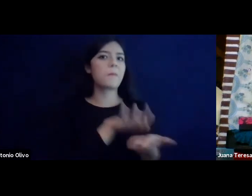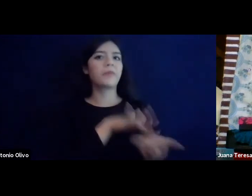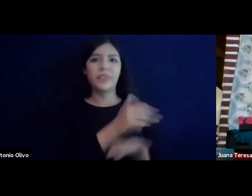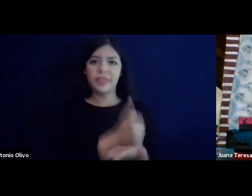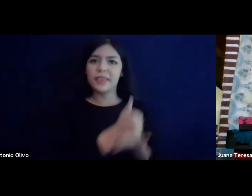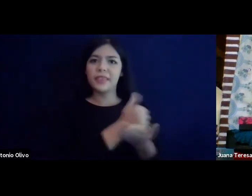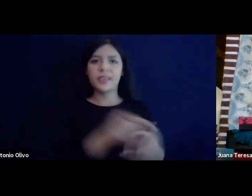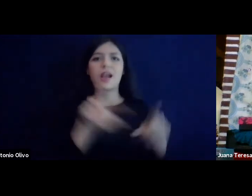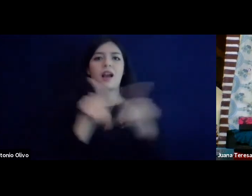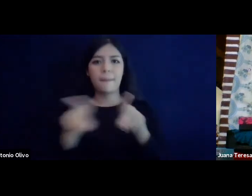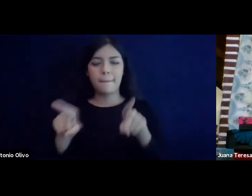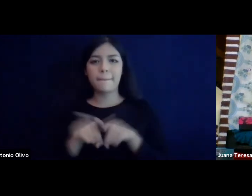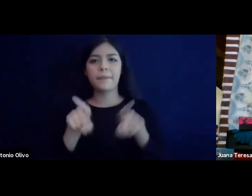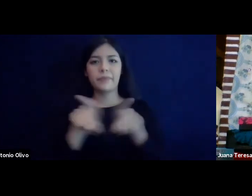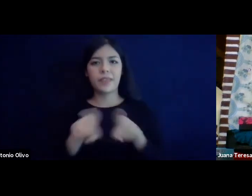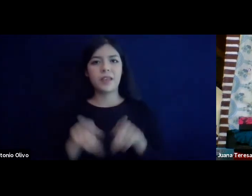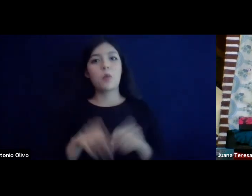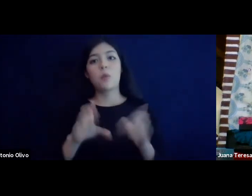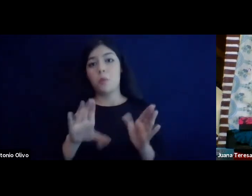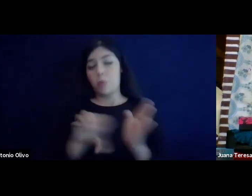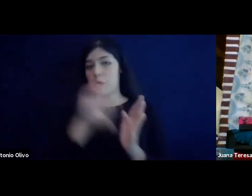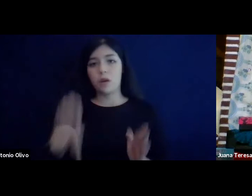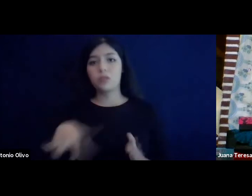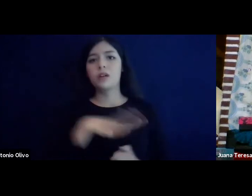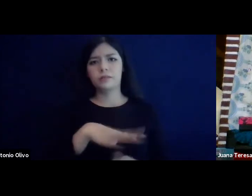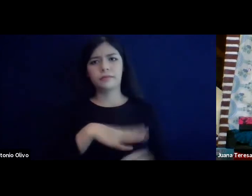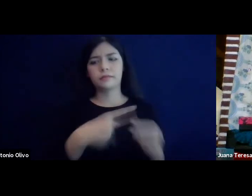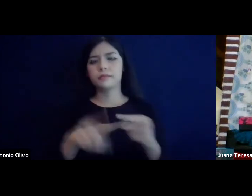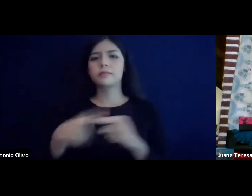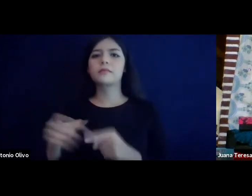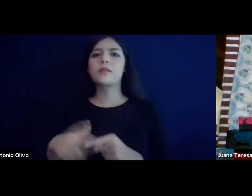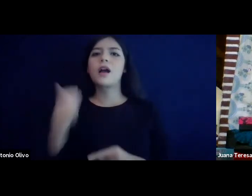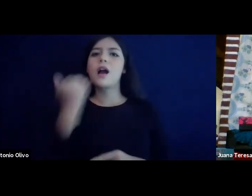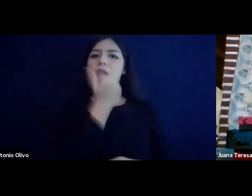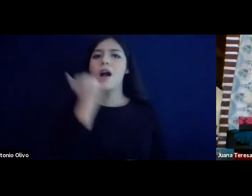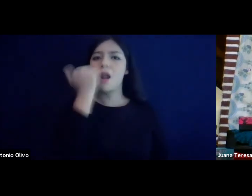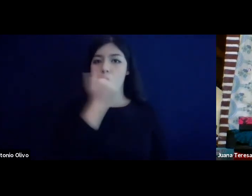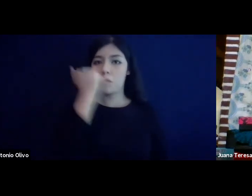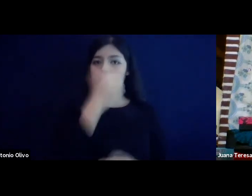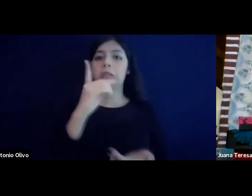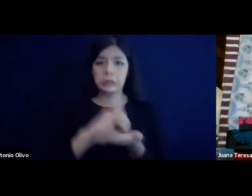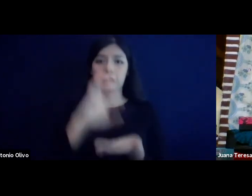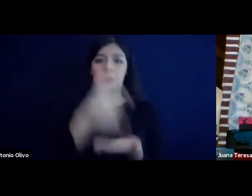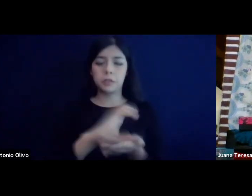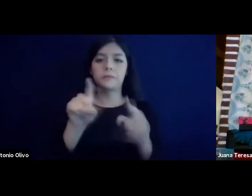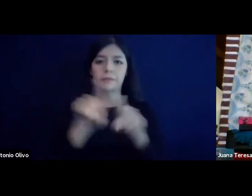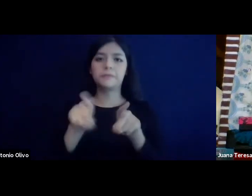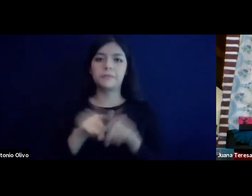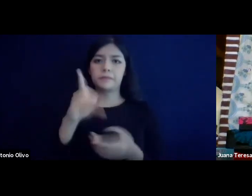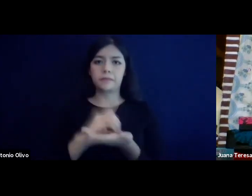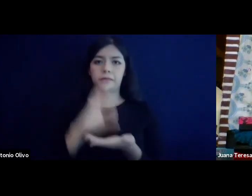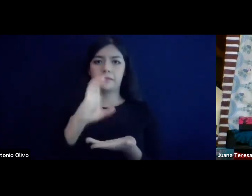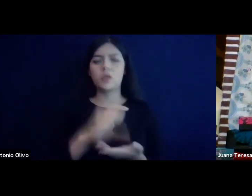de mis compañeros, incluso de alumnos de toda la comunidad universitaria, en cuestiones de discapacidad, de derechos de las personas